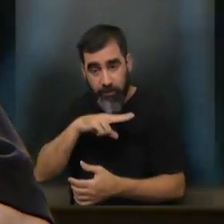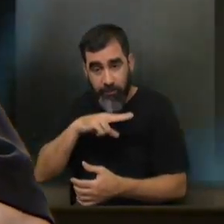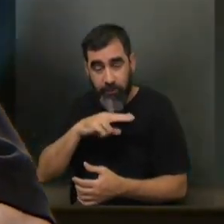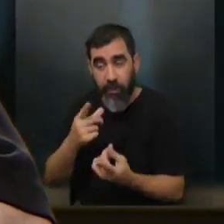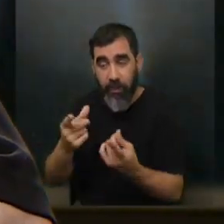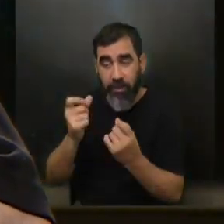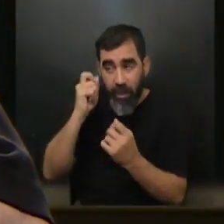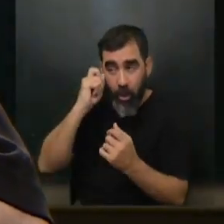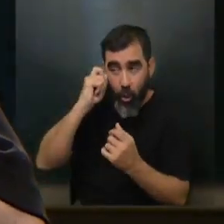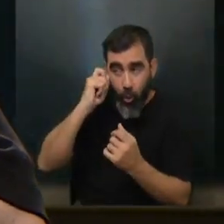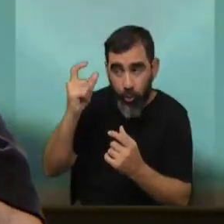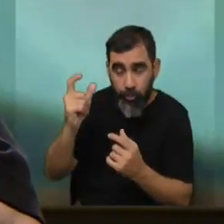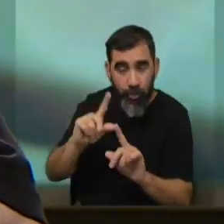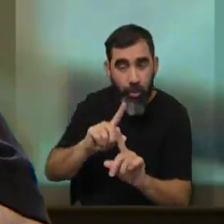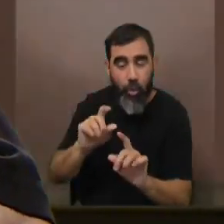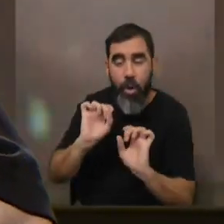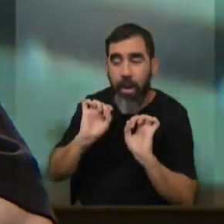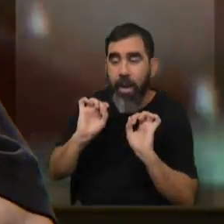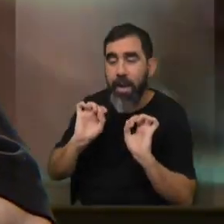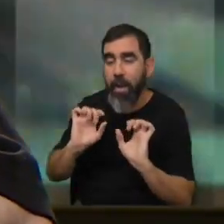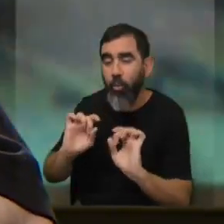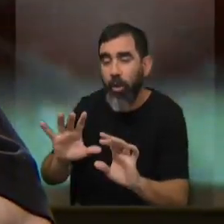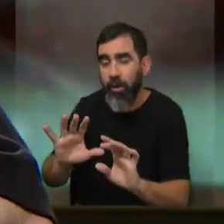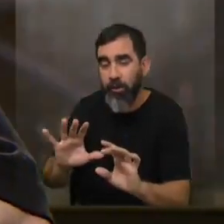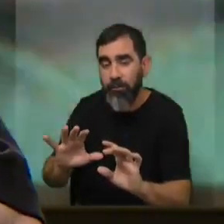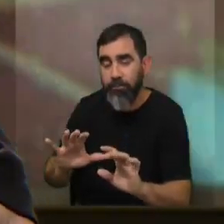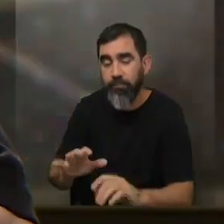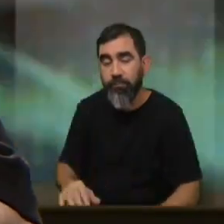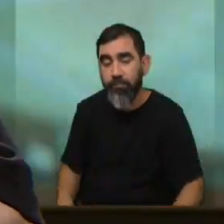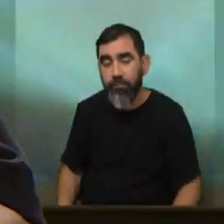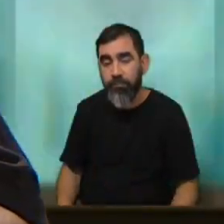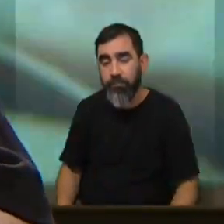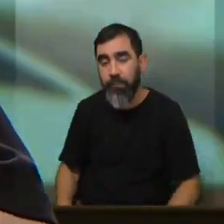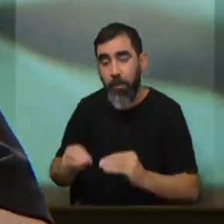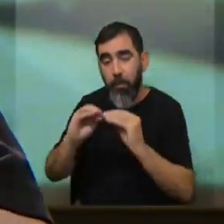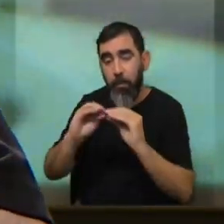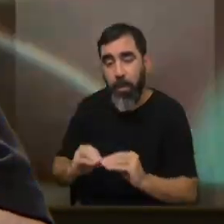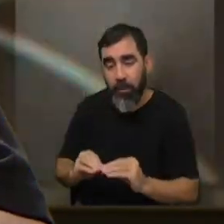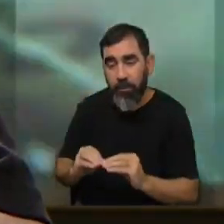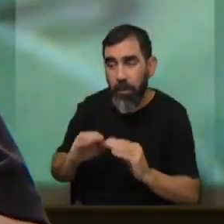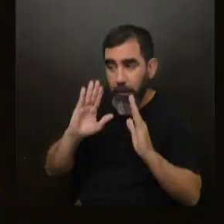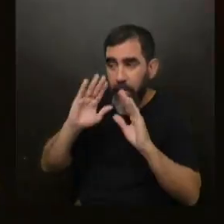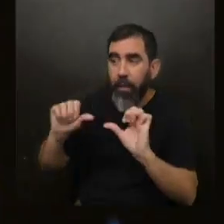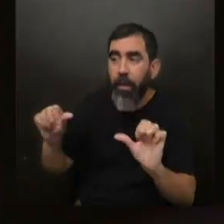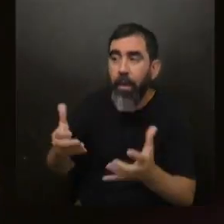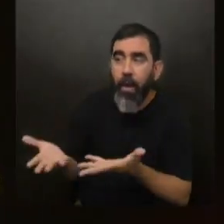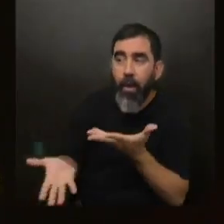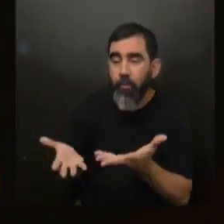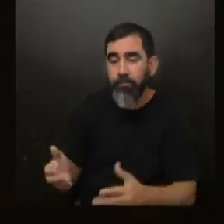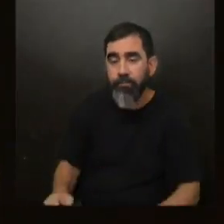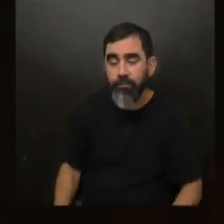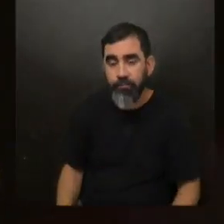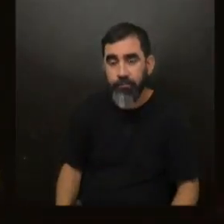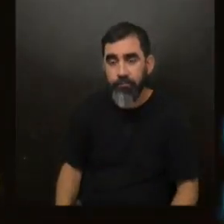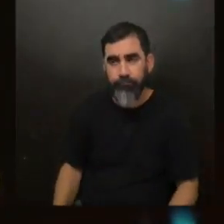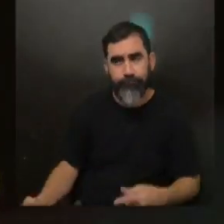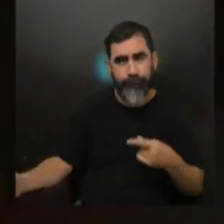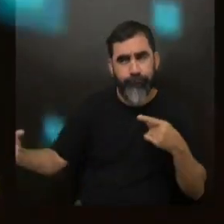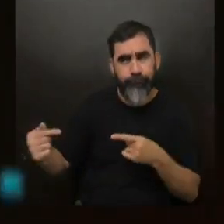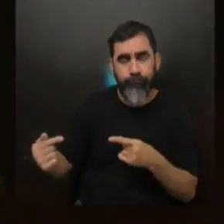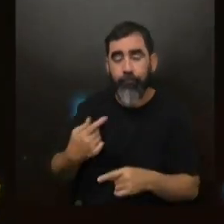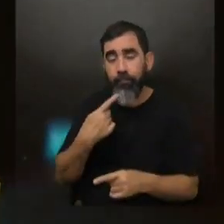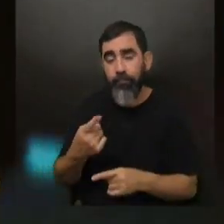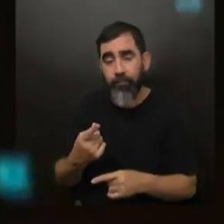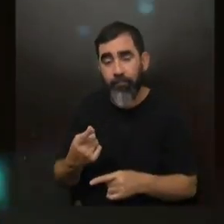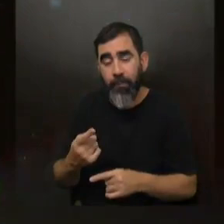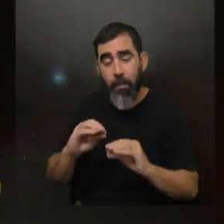conocimiento y no sean tan naturales que uno no pediría, bueno, si hago matemática termino ahí. Es algo un poco paradójico, ¿no? Porque se habla permanentemente